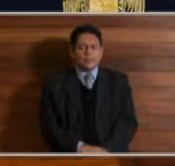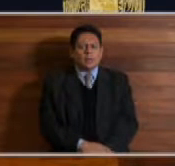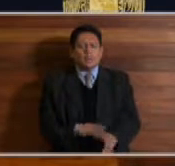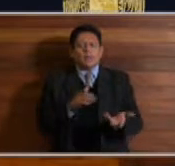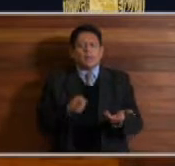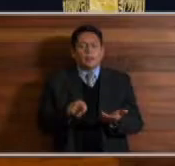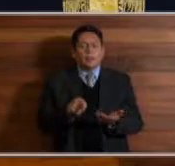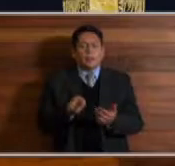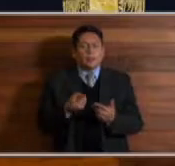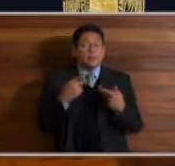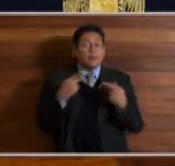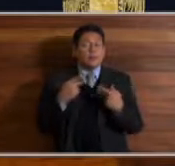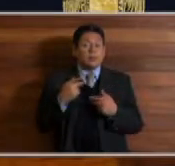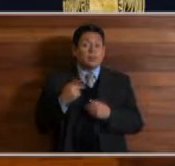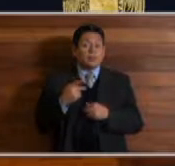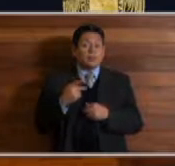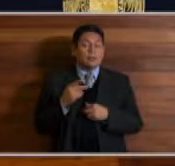necesitamos